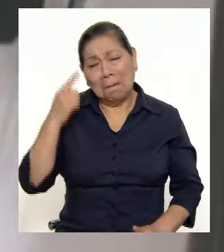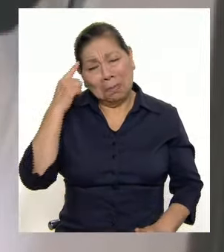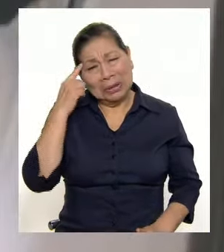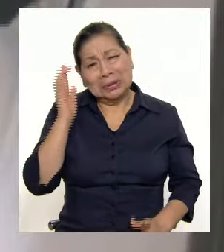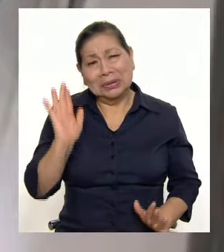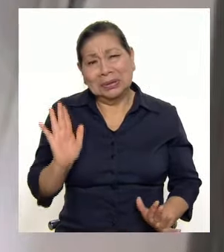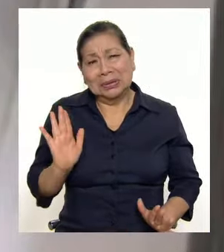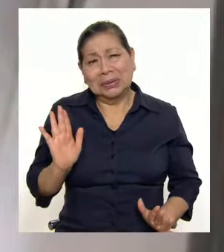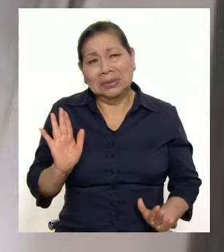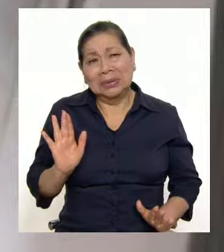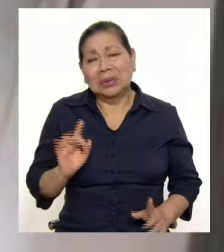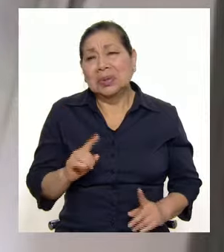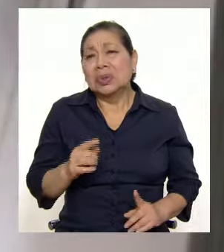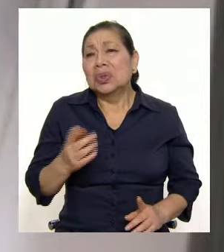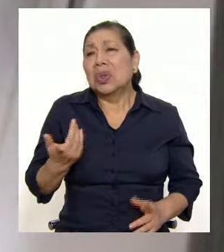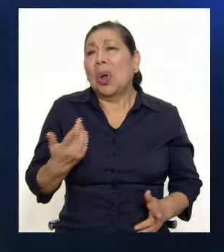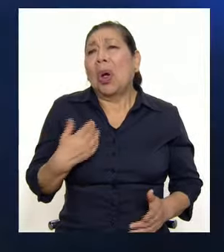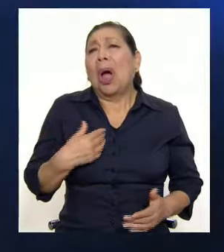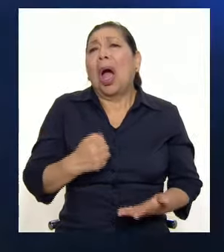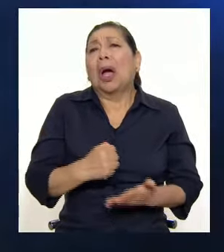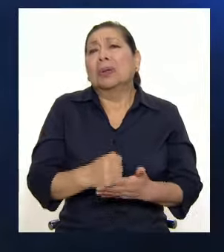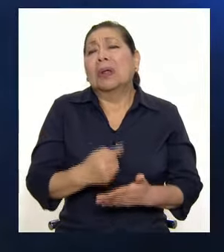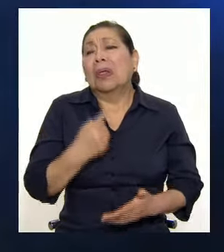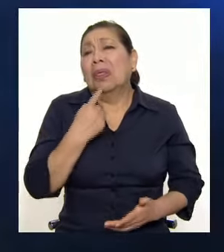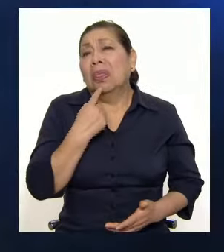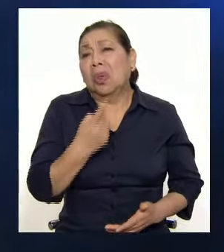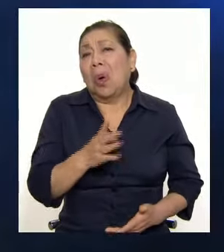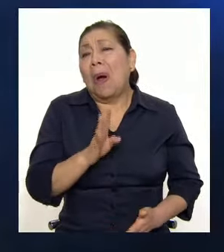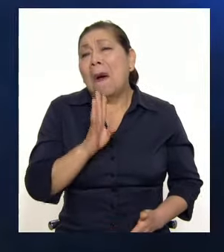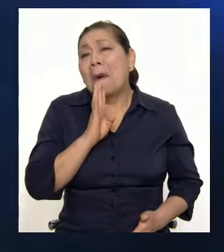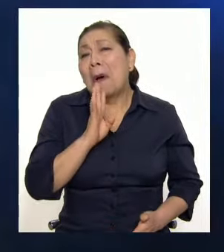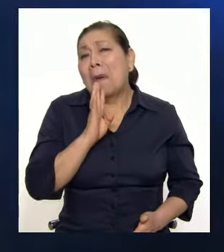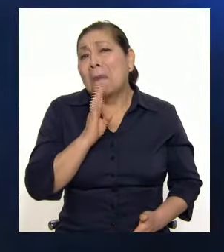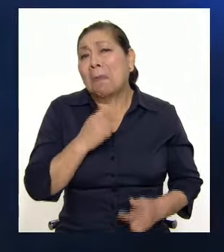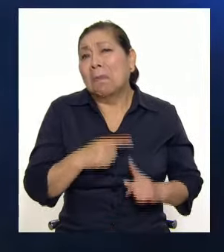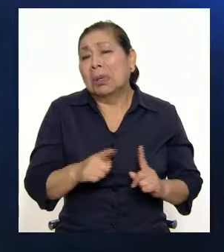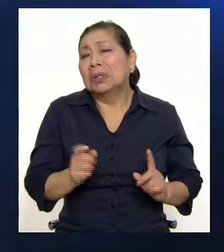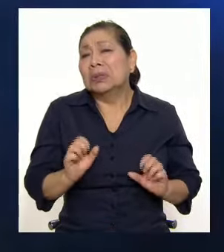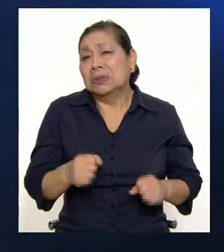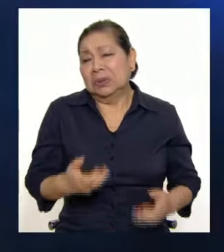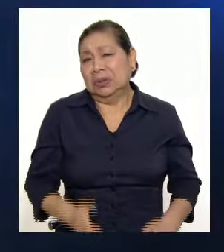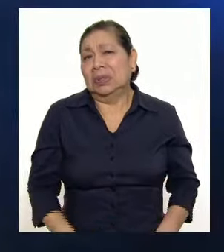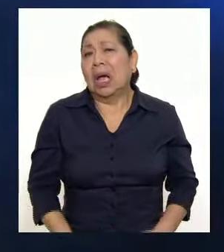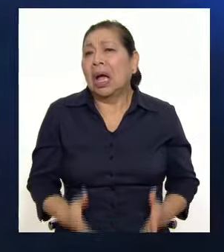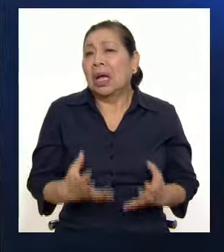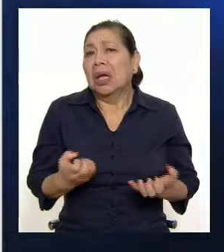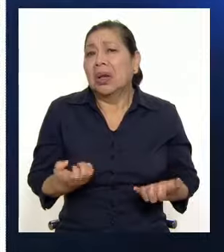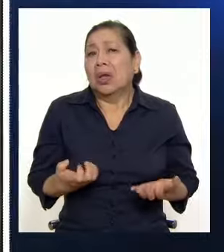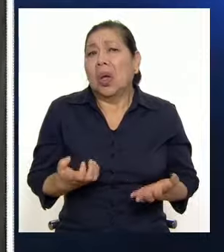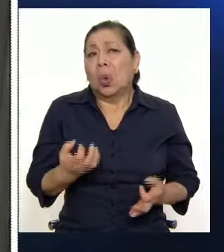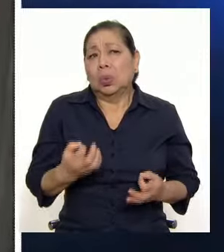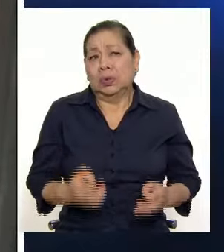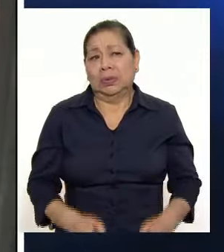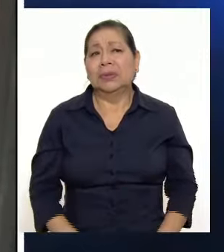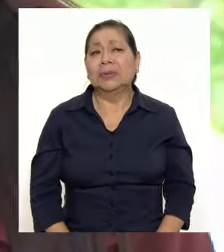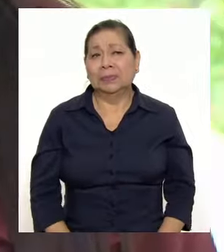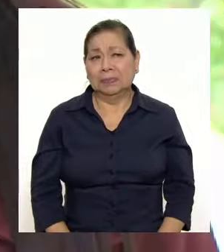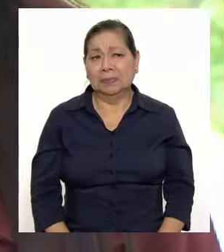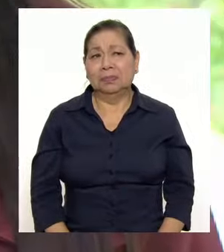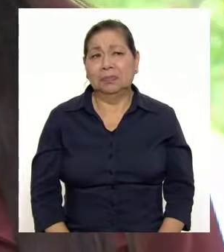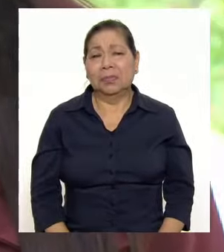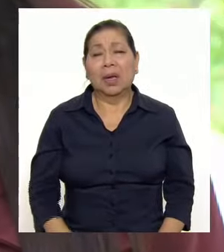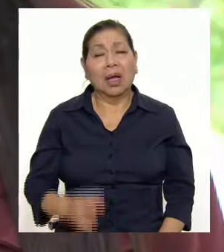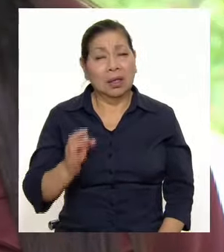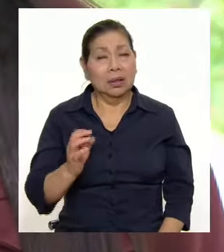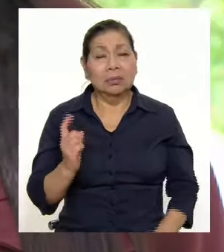pensaba una especie de Robin Hood, pues según sus vagas palabras, aseguraba que quería hacer justicia. Yo